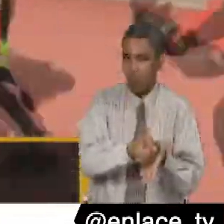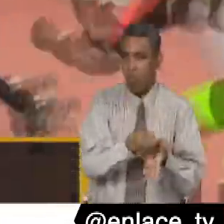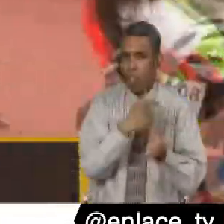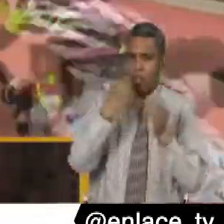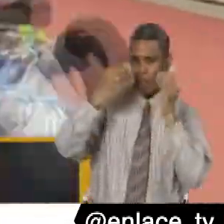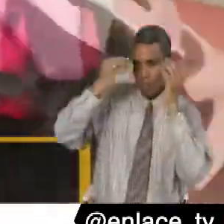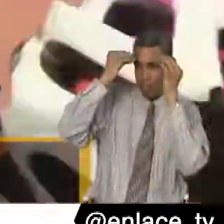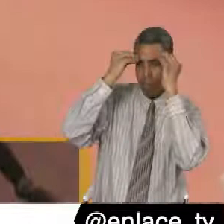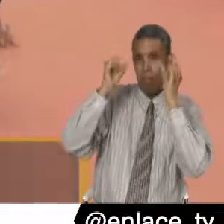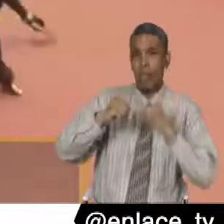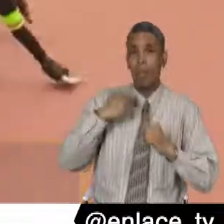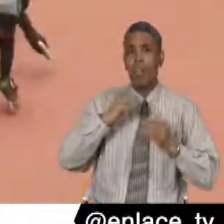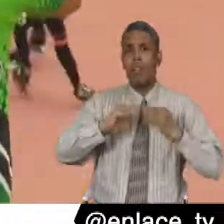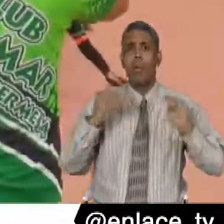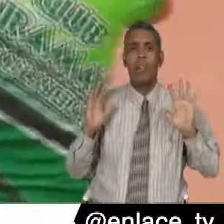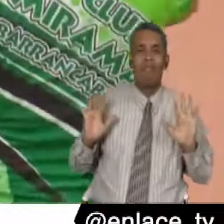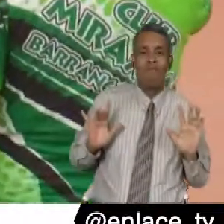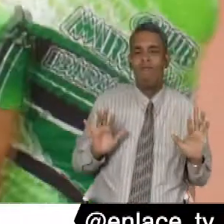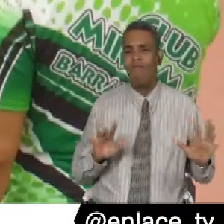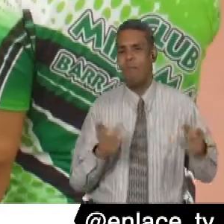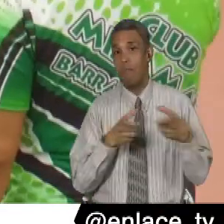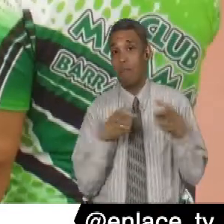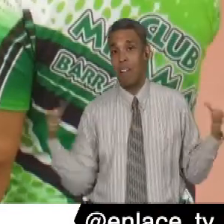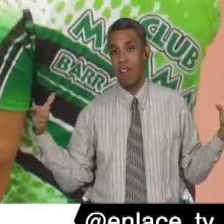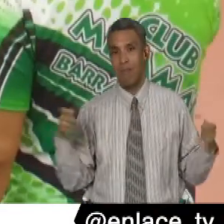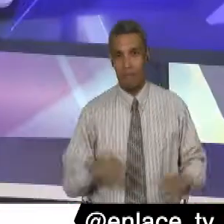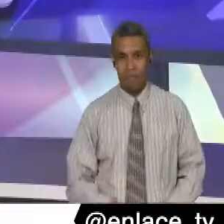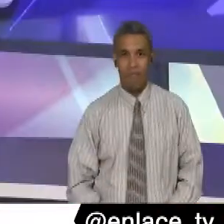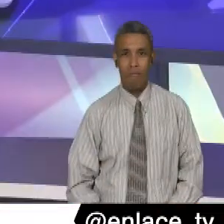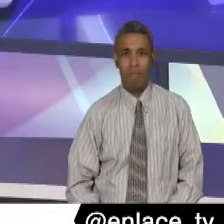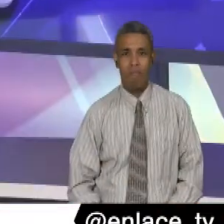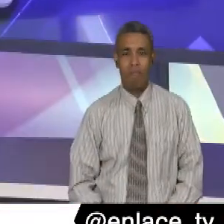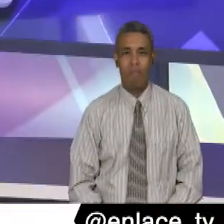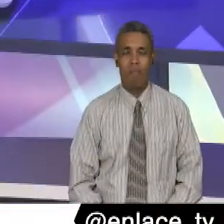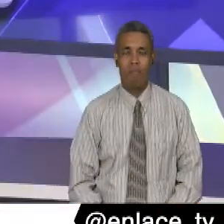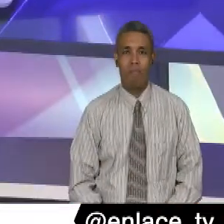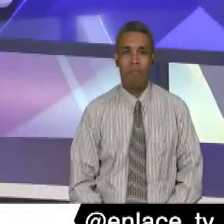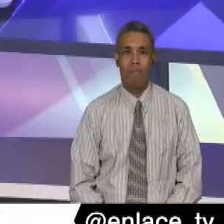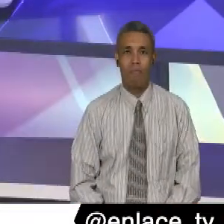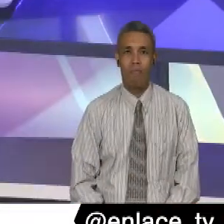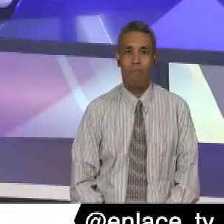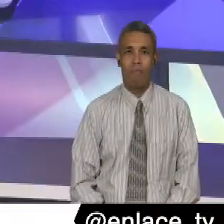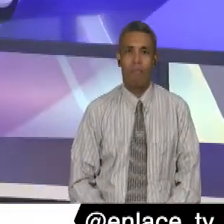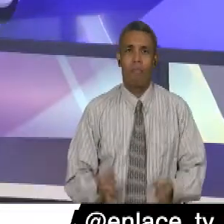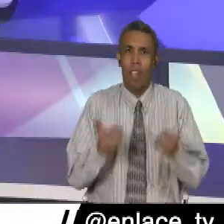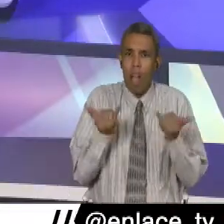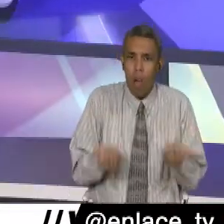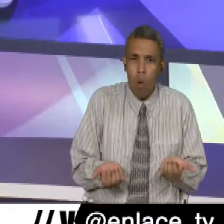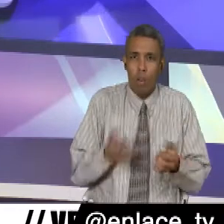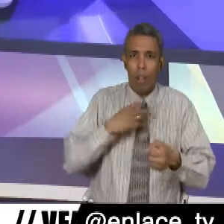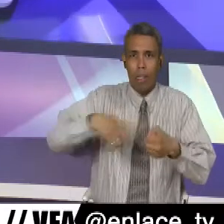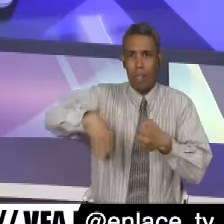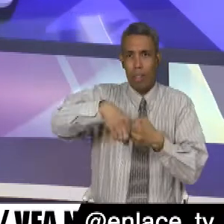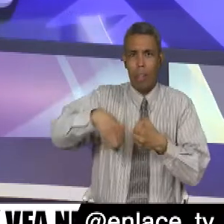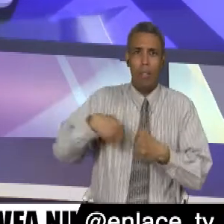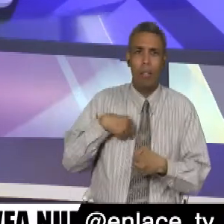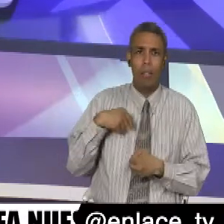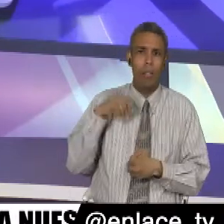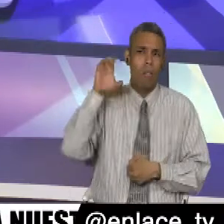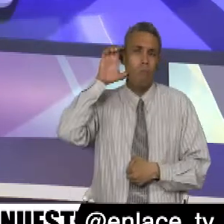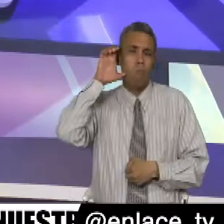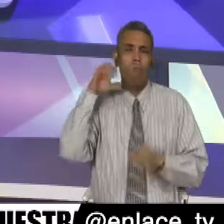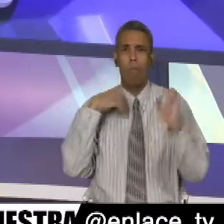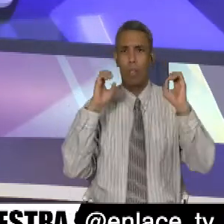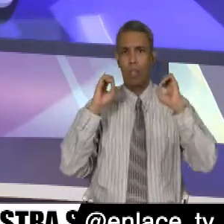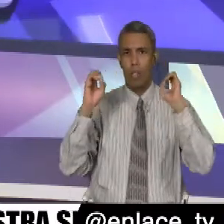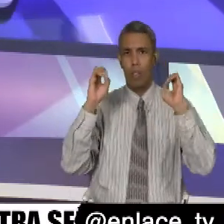parte de la comunidad y amantes del patinaje y a esta hora alianza petrolera empata 0-0 frente